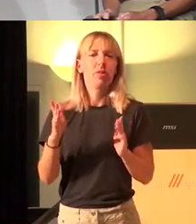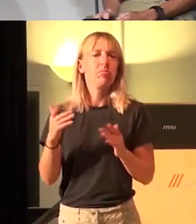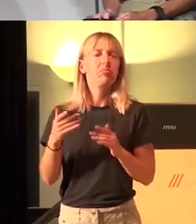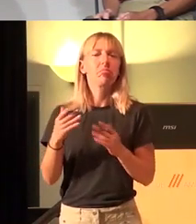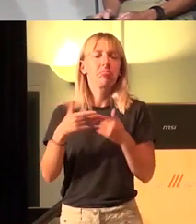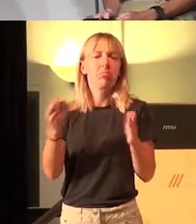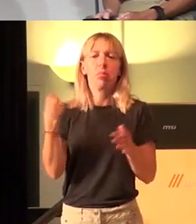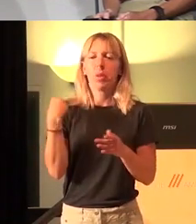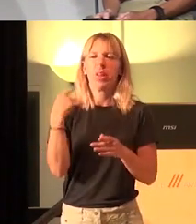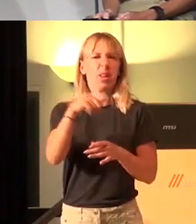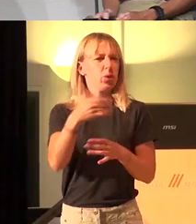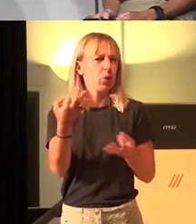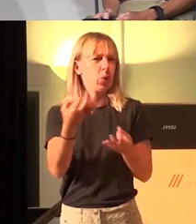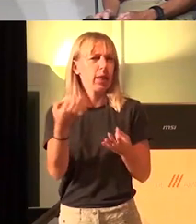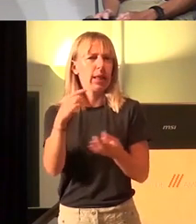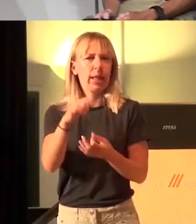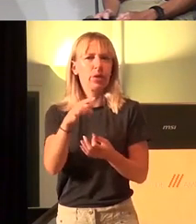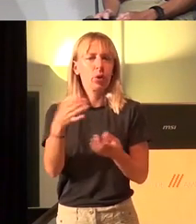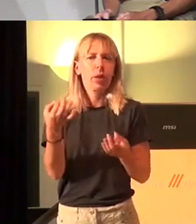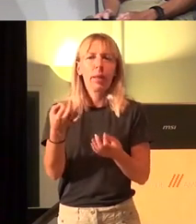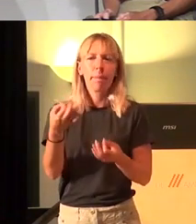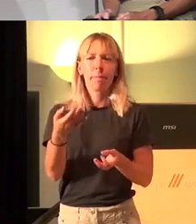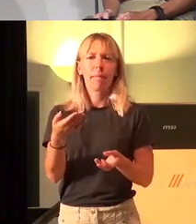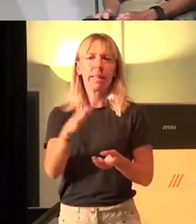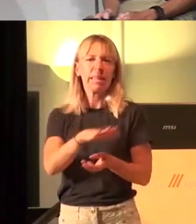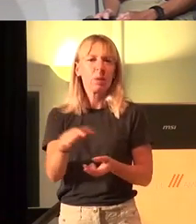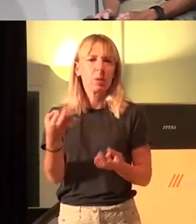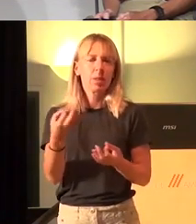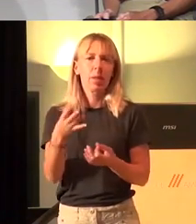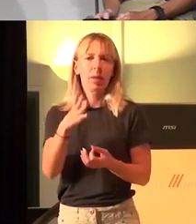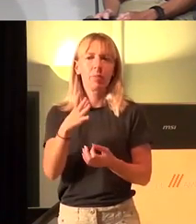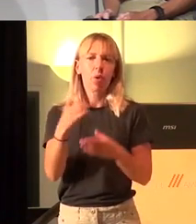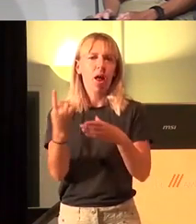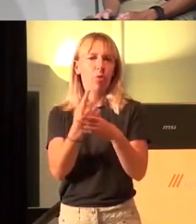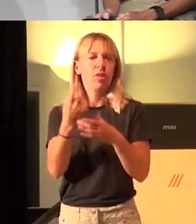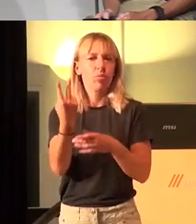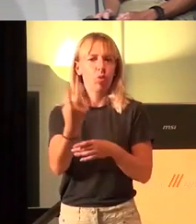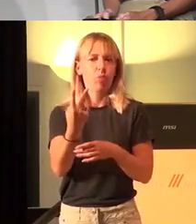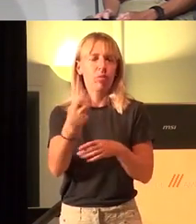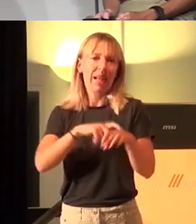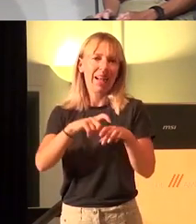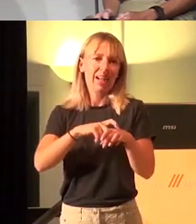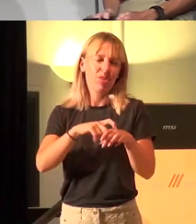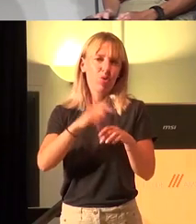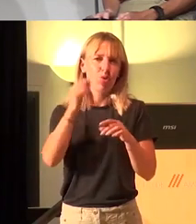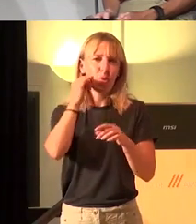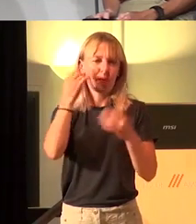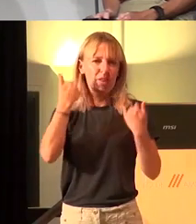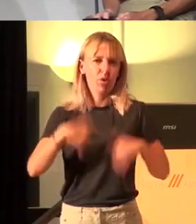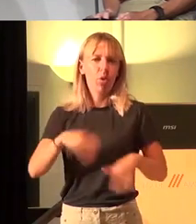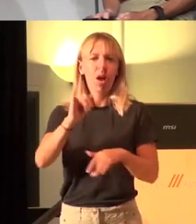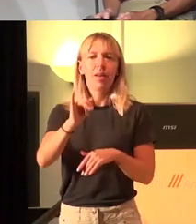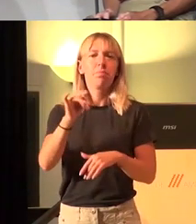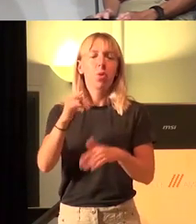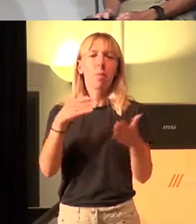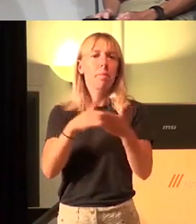nos han preguntado, ¿y esto qué es? ¿Y estos niños qué les pasa? Porque tenemos que tener en cuenta que el autismo no tiene rasgos físicos, con lo cual no